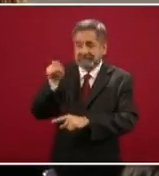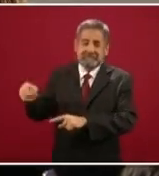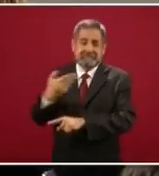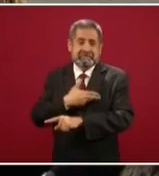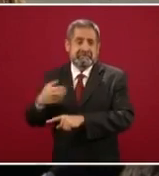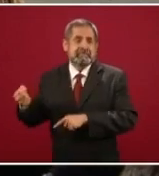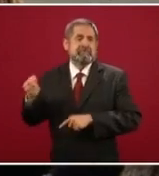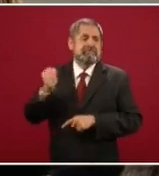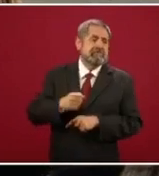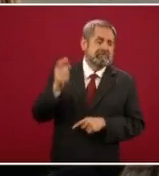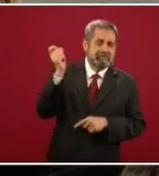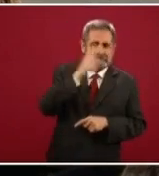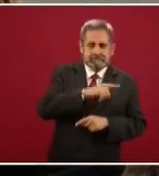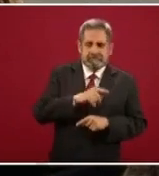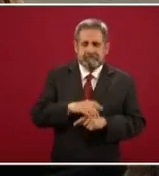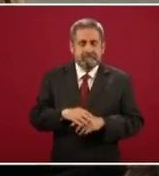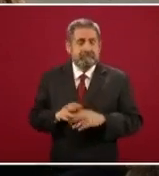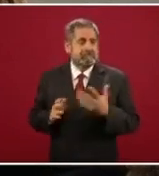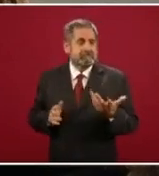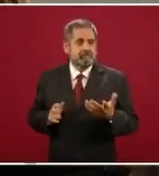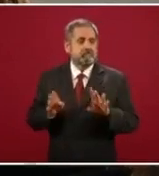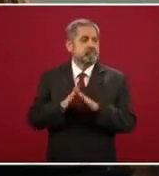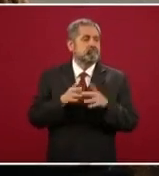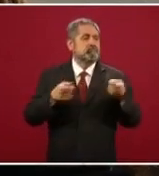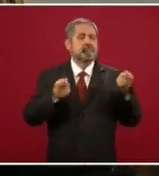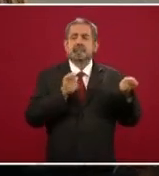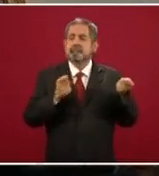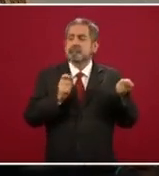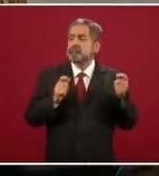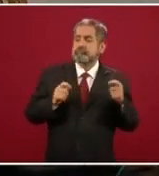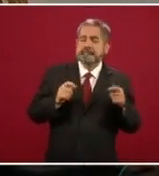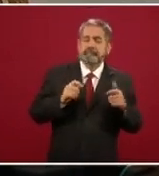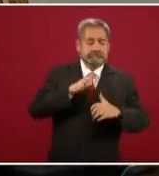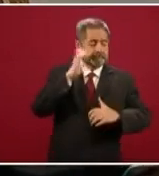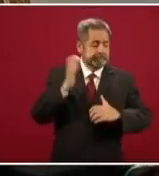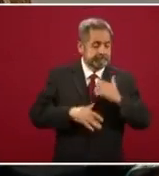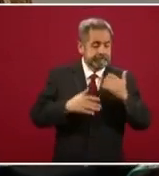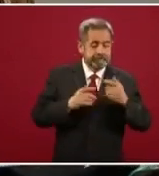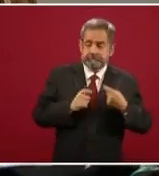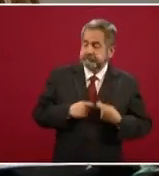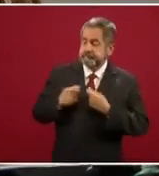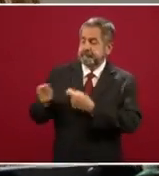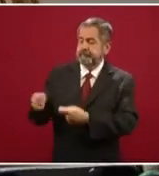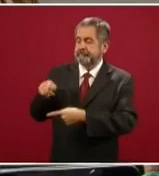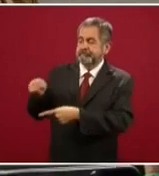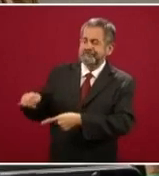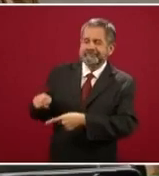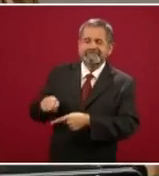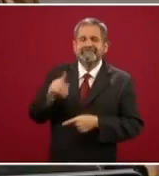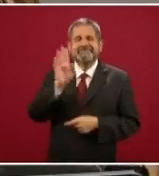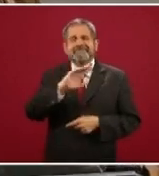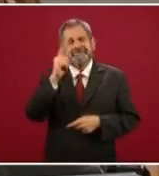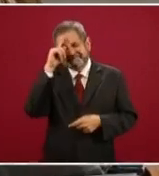difícil que los que tenían el poder lo soltaran